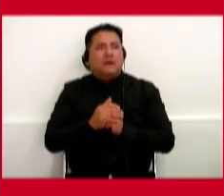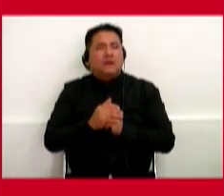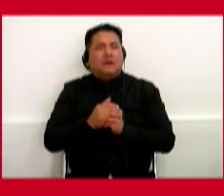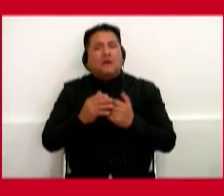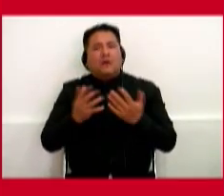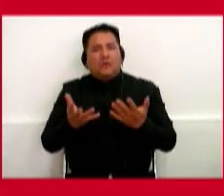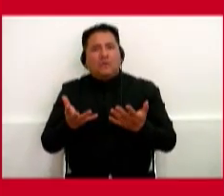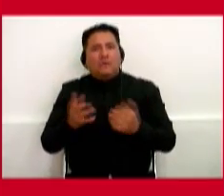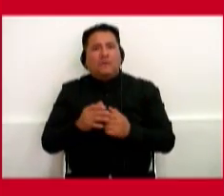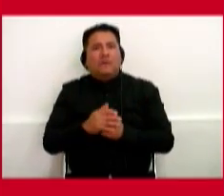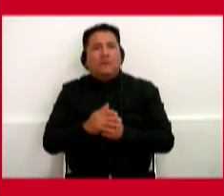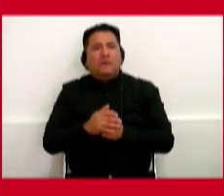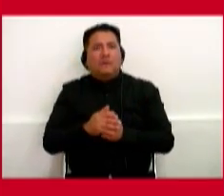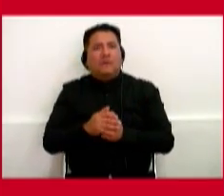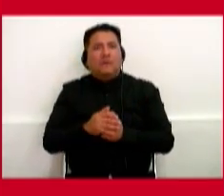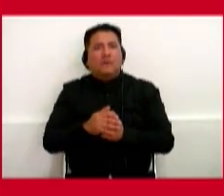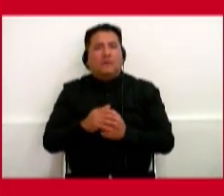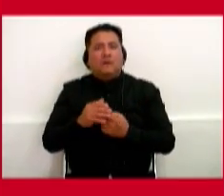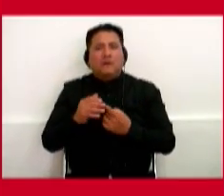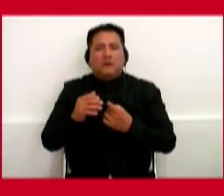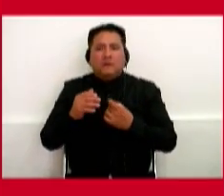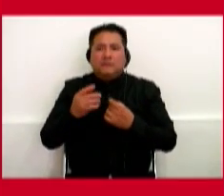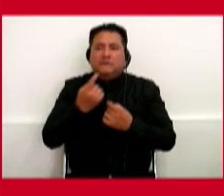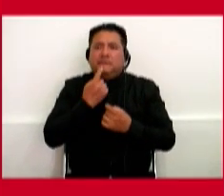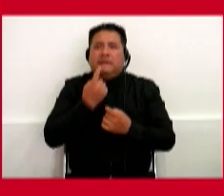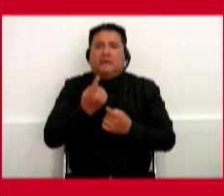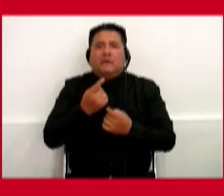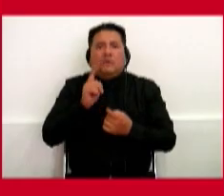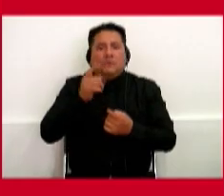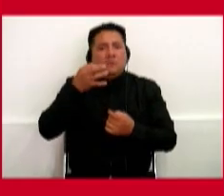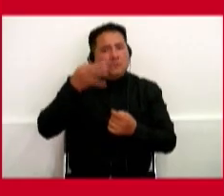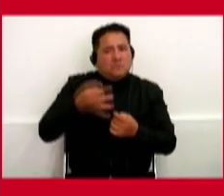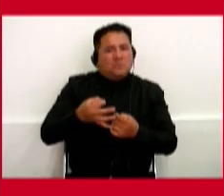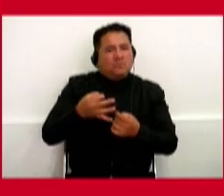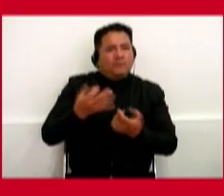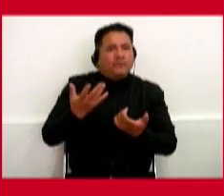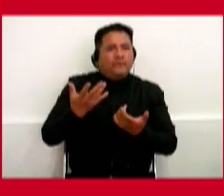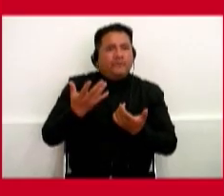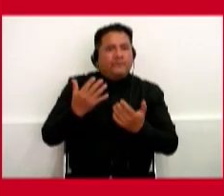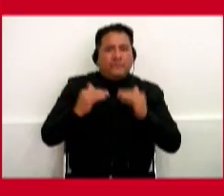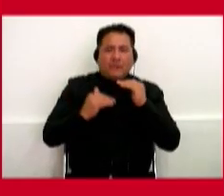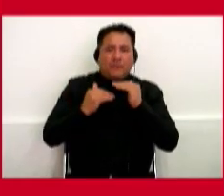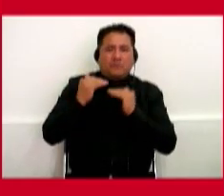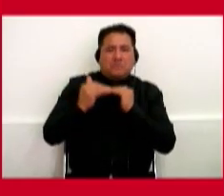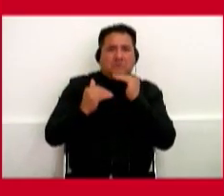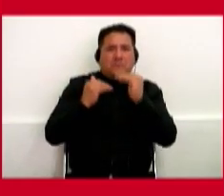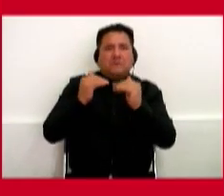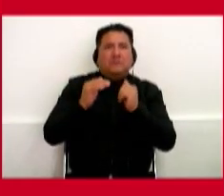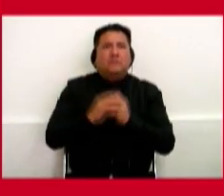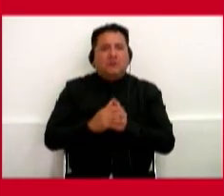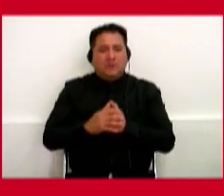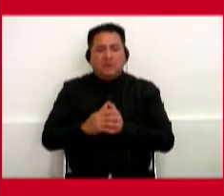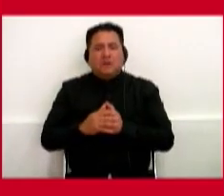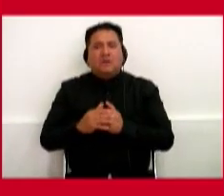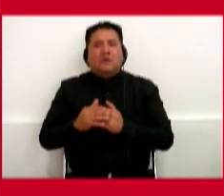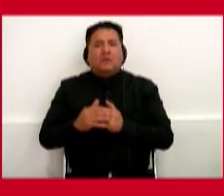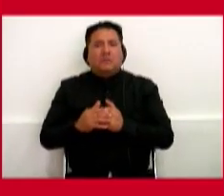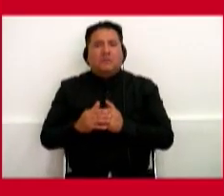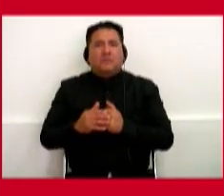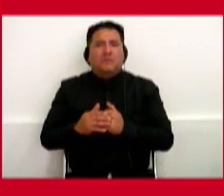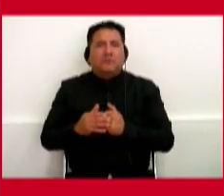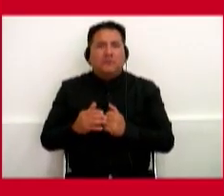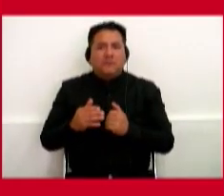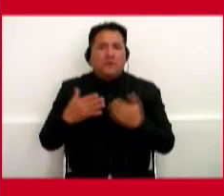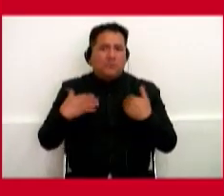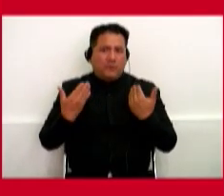dado obviamente una cierta rango que uno puede decir aquí quiero estar, uno puede ir estableciendo ciertos criterios de producción, pero también